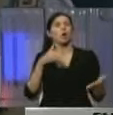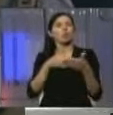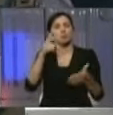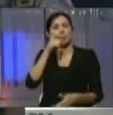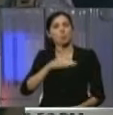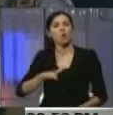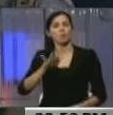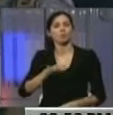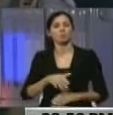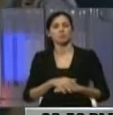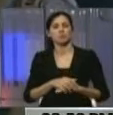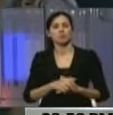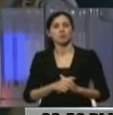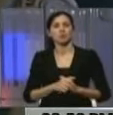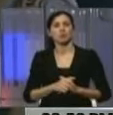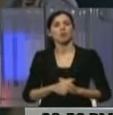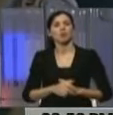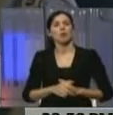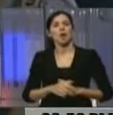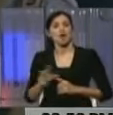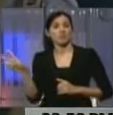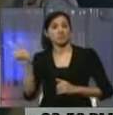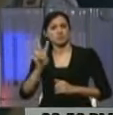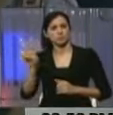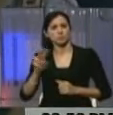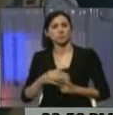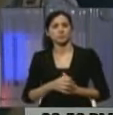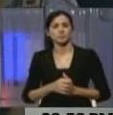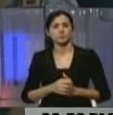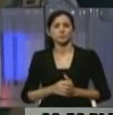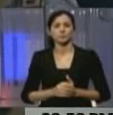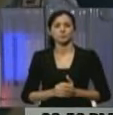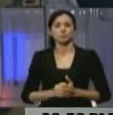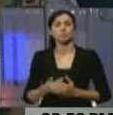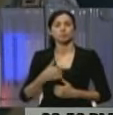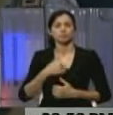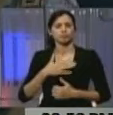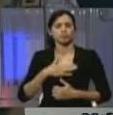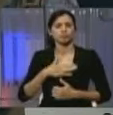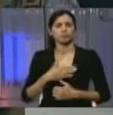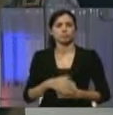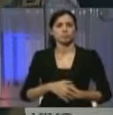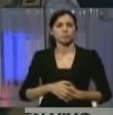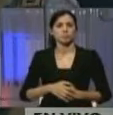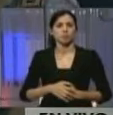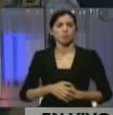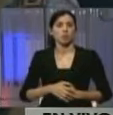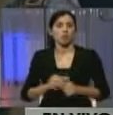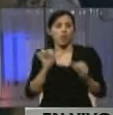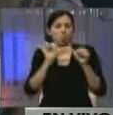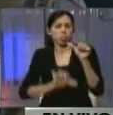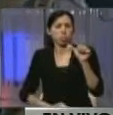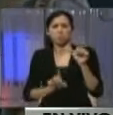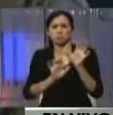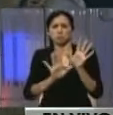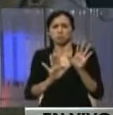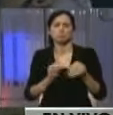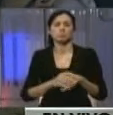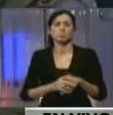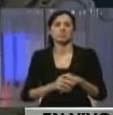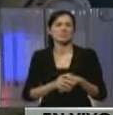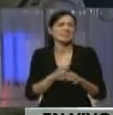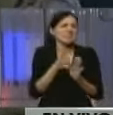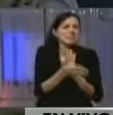causarle daño a la República Bolivariana de Venezuela. Yo, sin ánimos de profundizar en lo que estamos